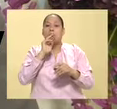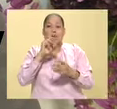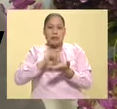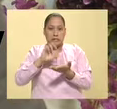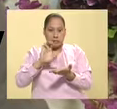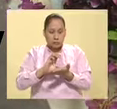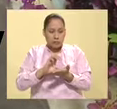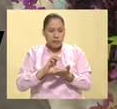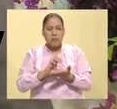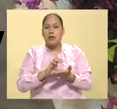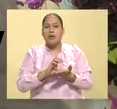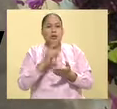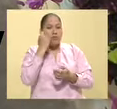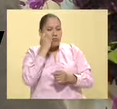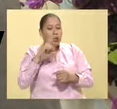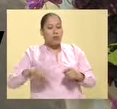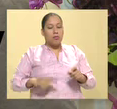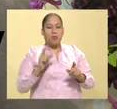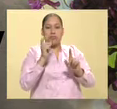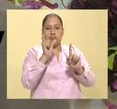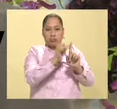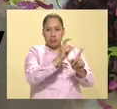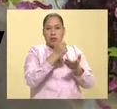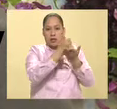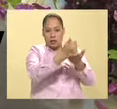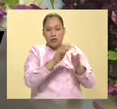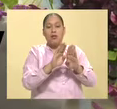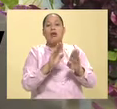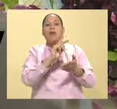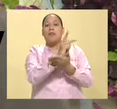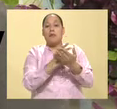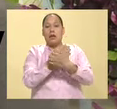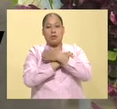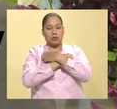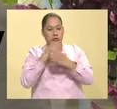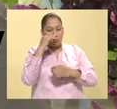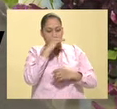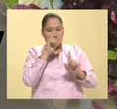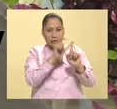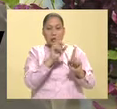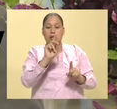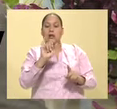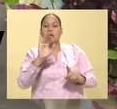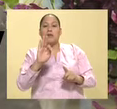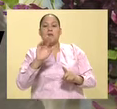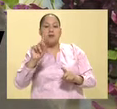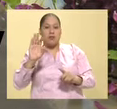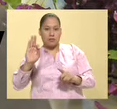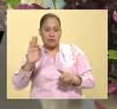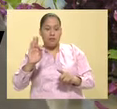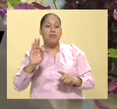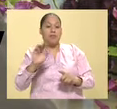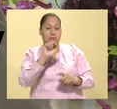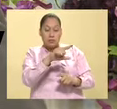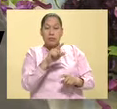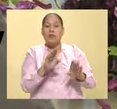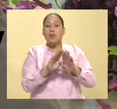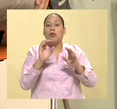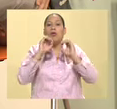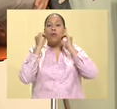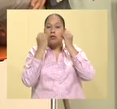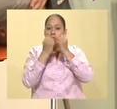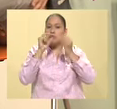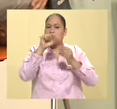permanente de su madre, padre o tutor, gracias al programa de educación garantizada del DIF capitalino. Como siempre, este organismo